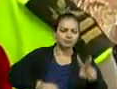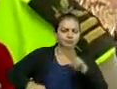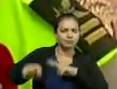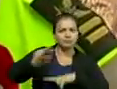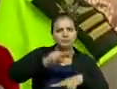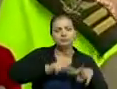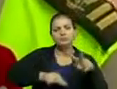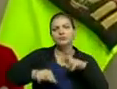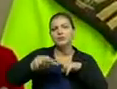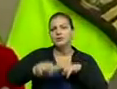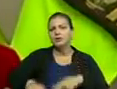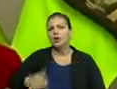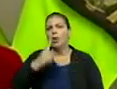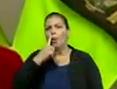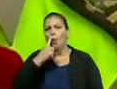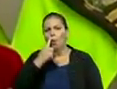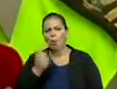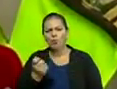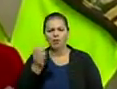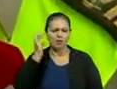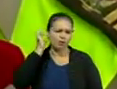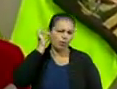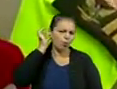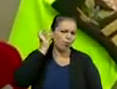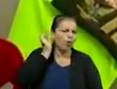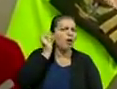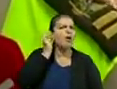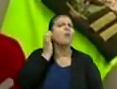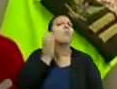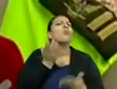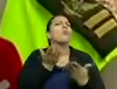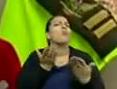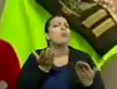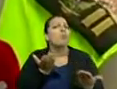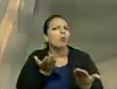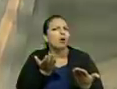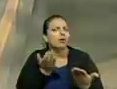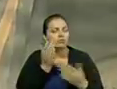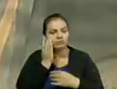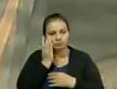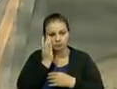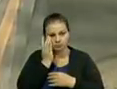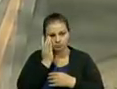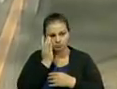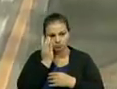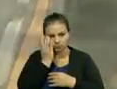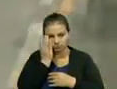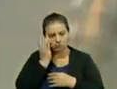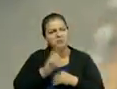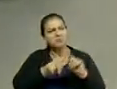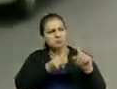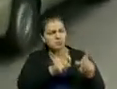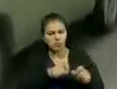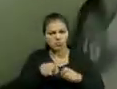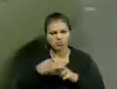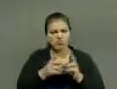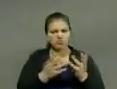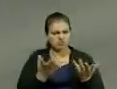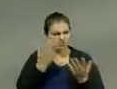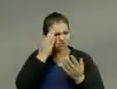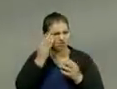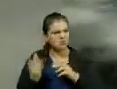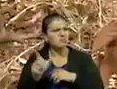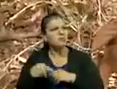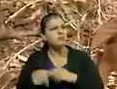para determinar mediante una investigación de qué persona se trata. Nadie más pudo aportar con datos sobre quién o